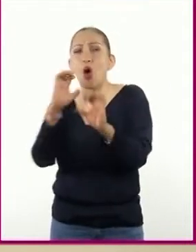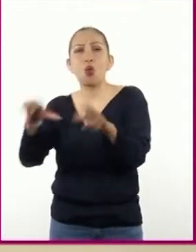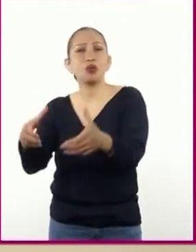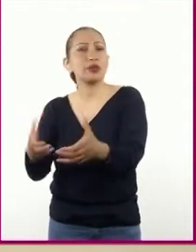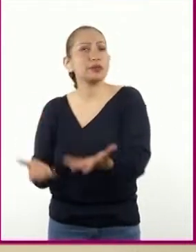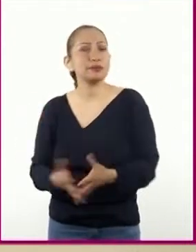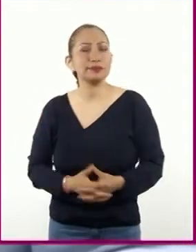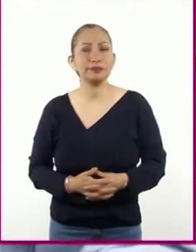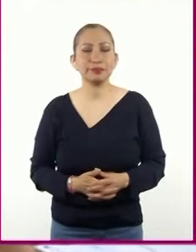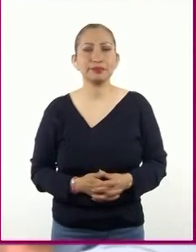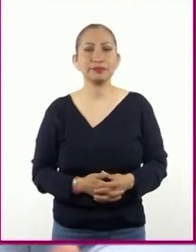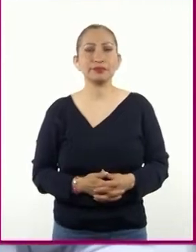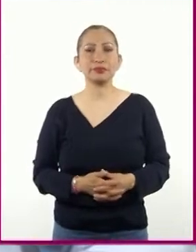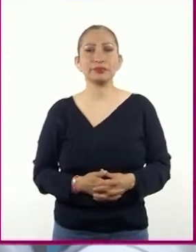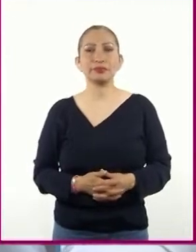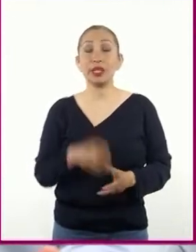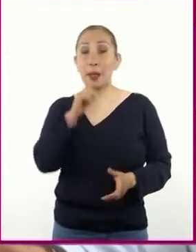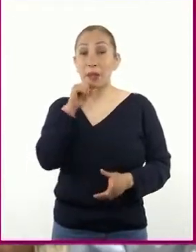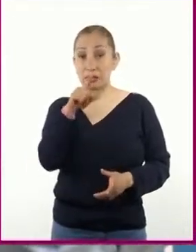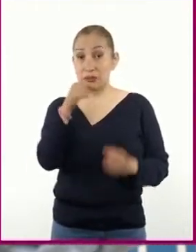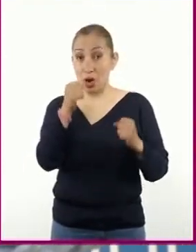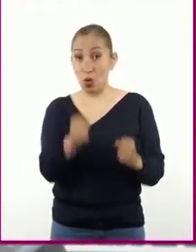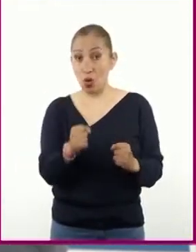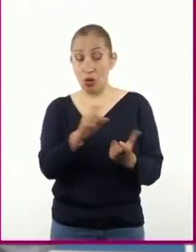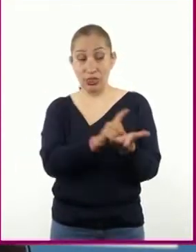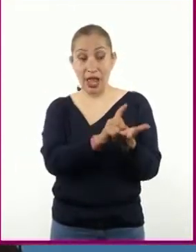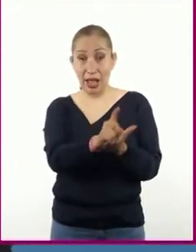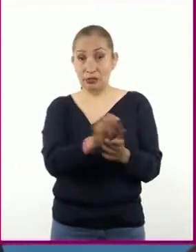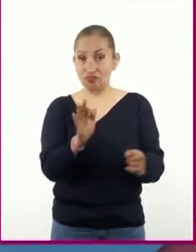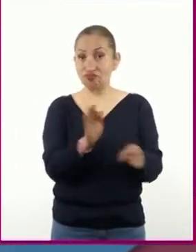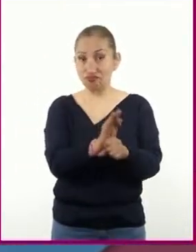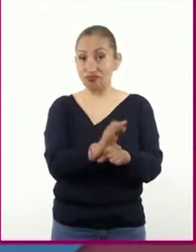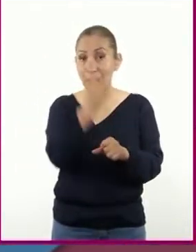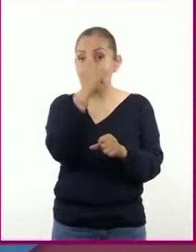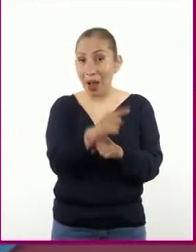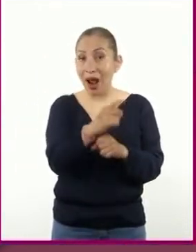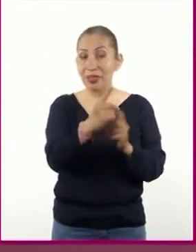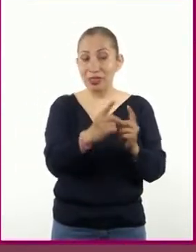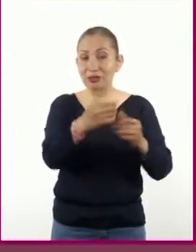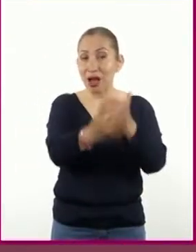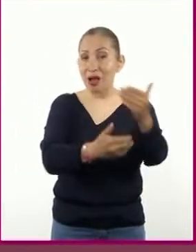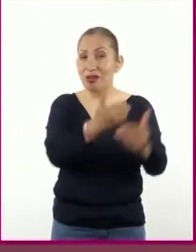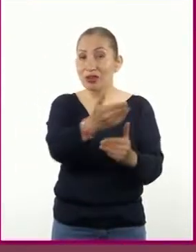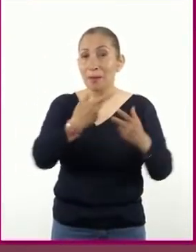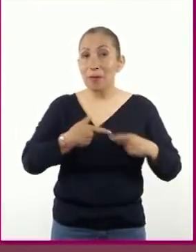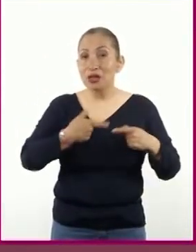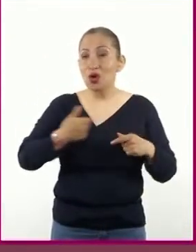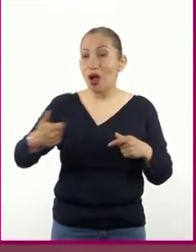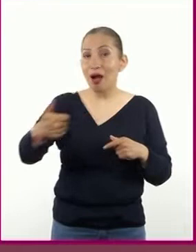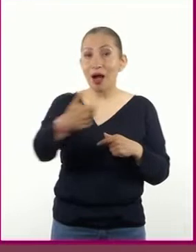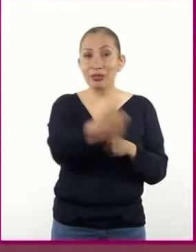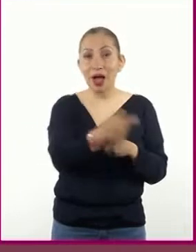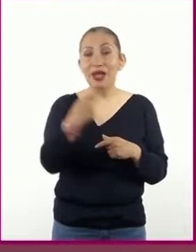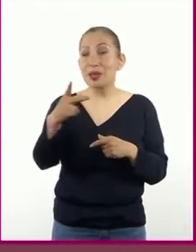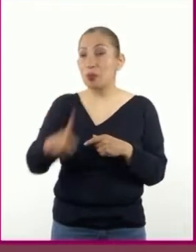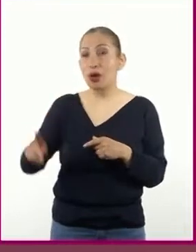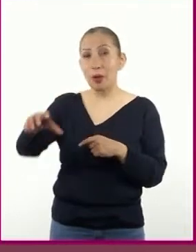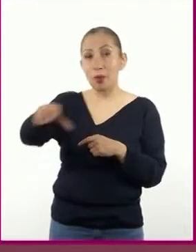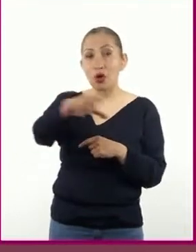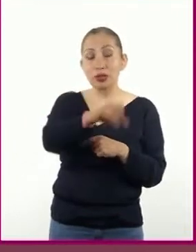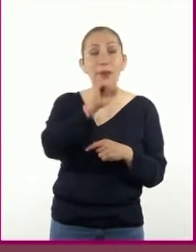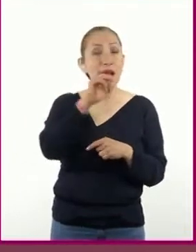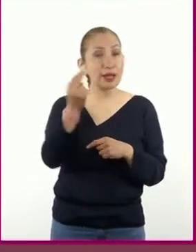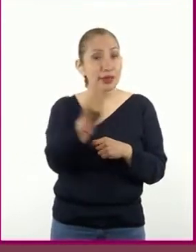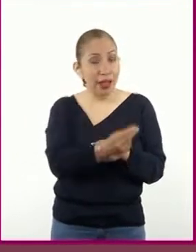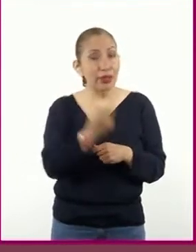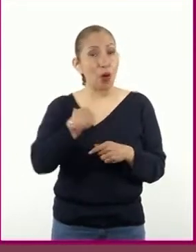comunidad? Además de garantizar los derechos que contribuyen al desarrollo de las personas y los pueblos, se